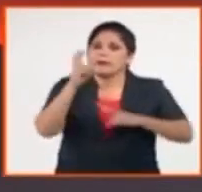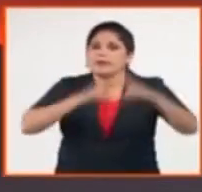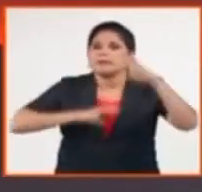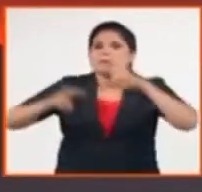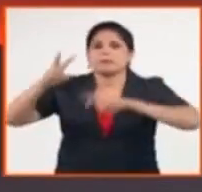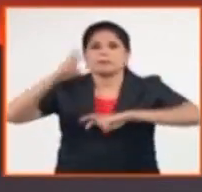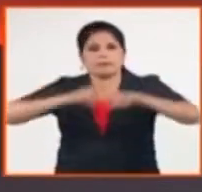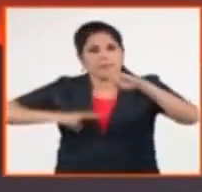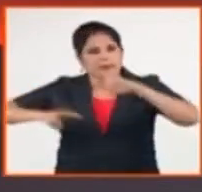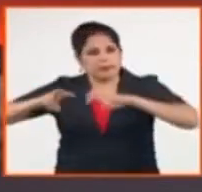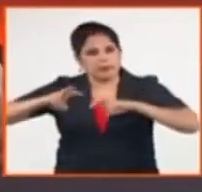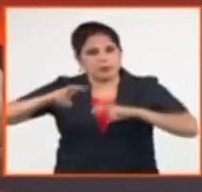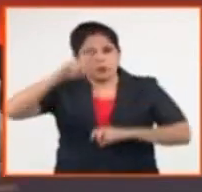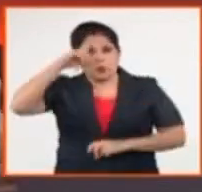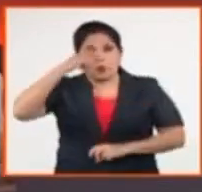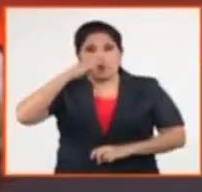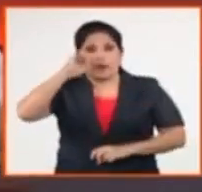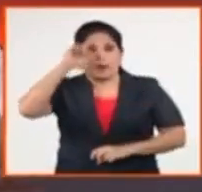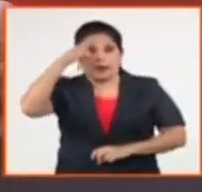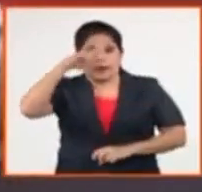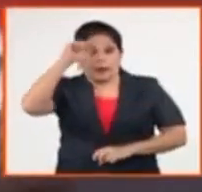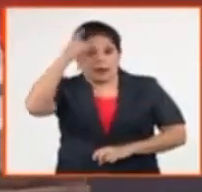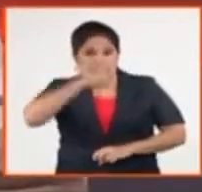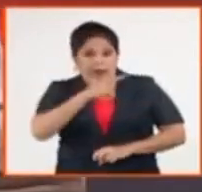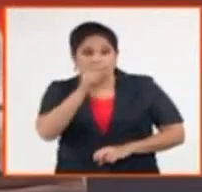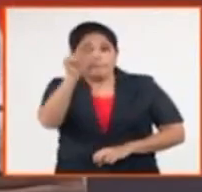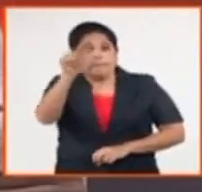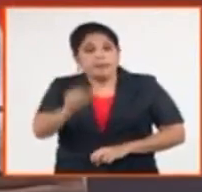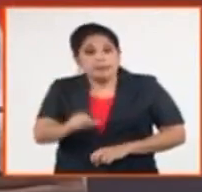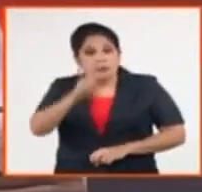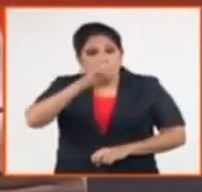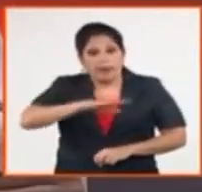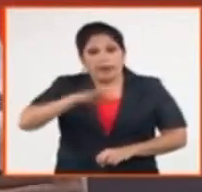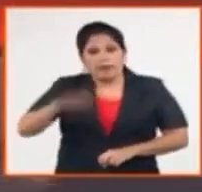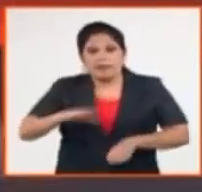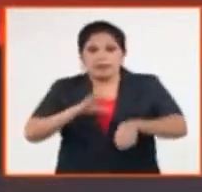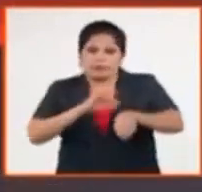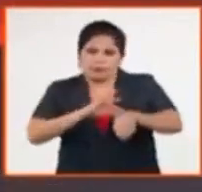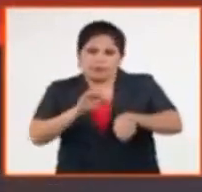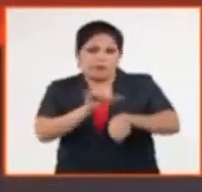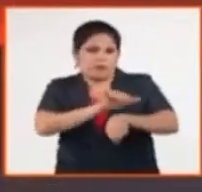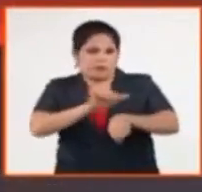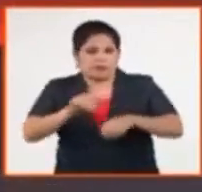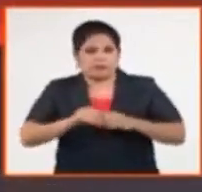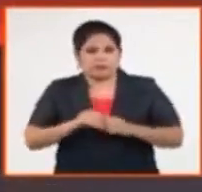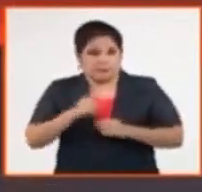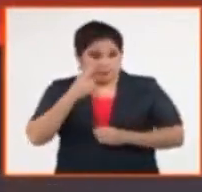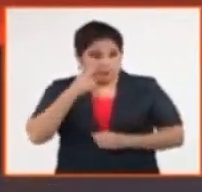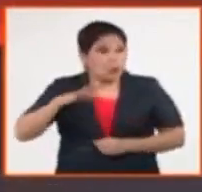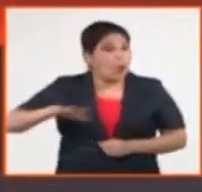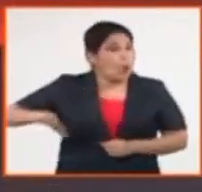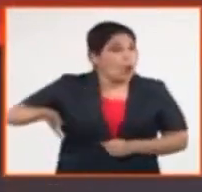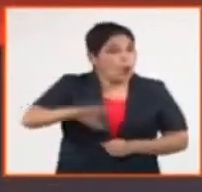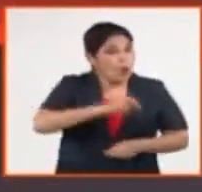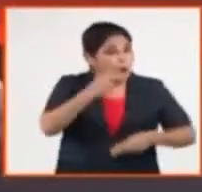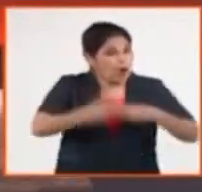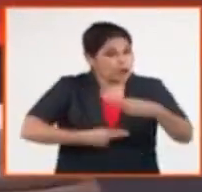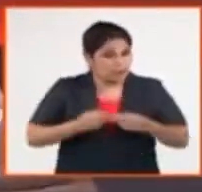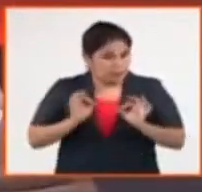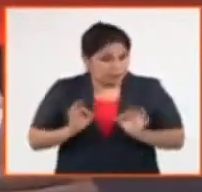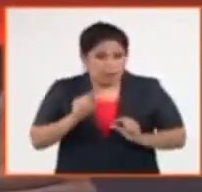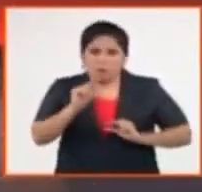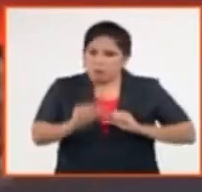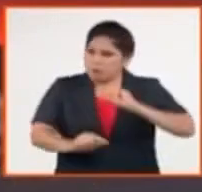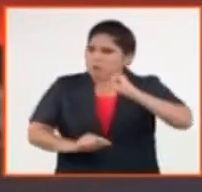con Soberana en pacientes pediátricos convalecientes. Porque fíjense, toda acción que vayamos haciendo en